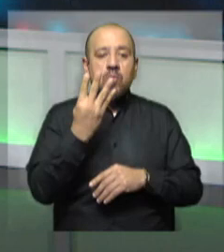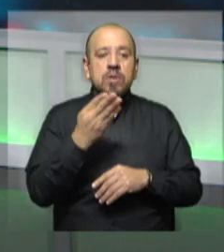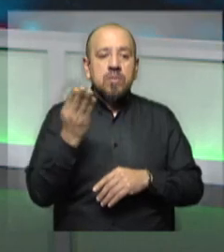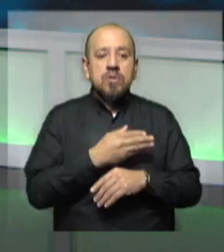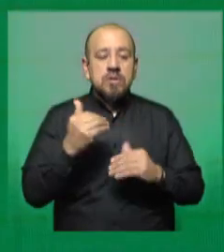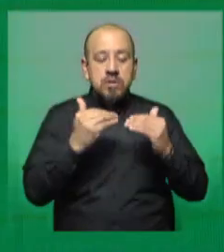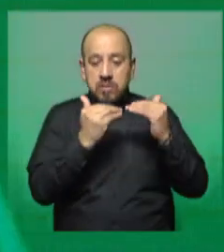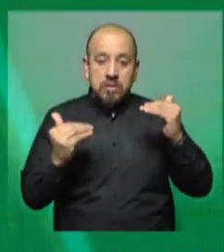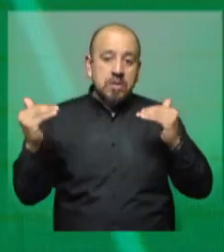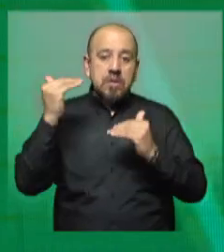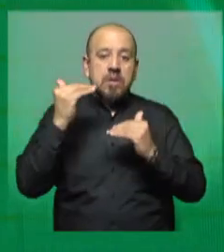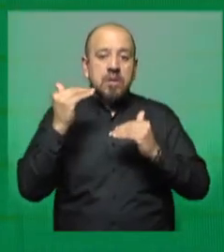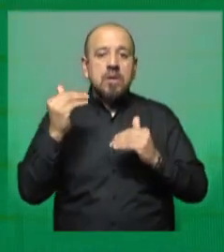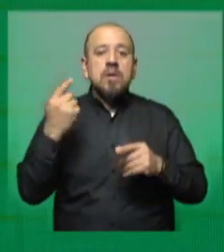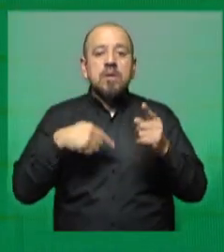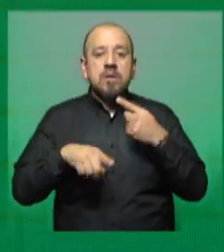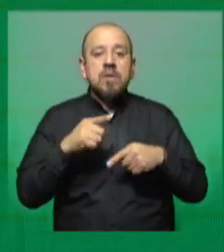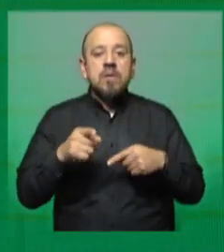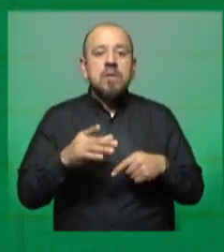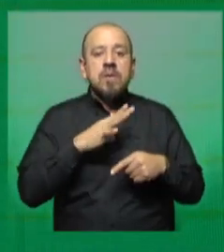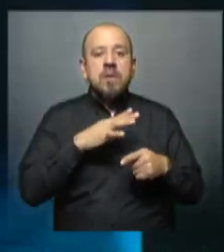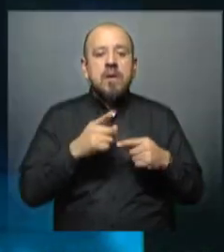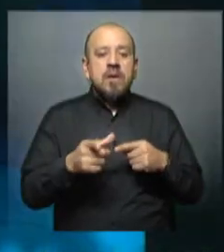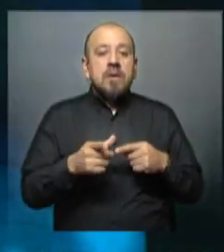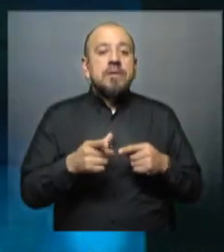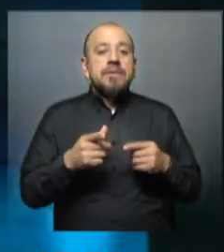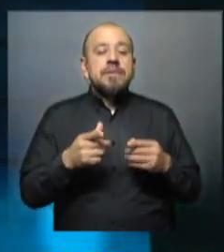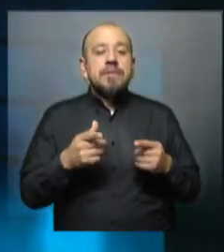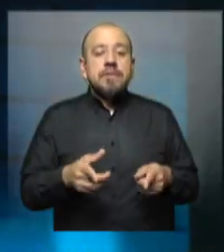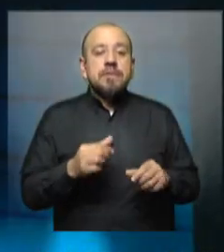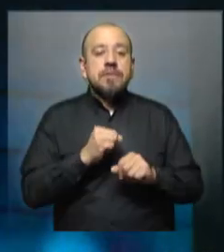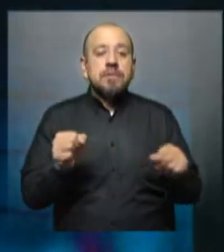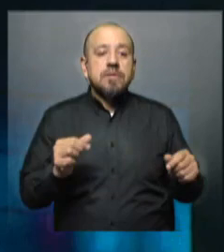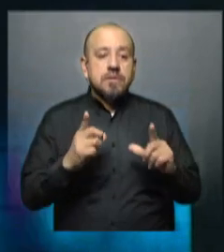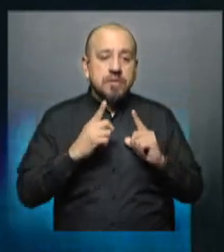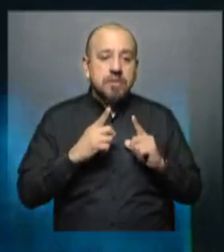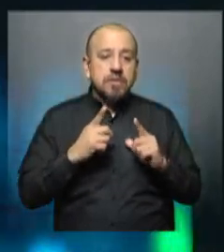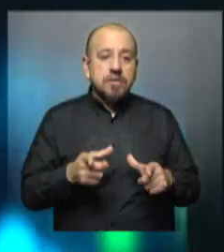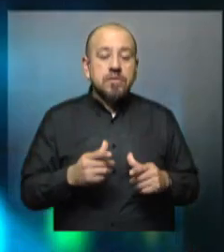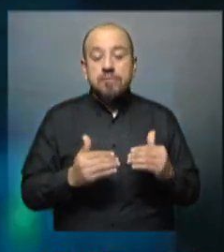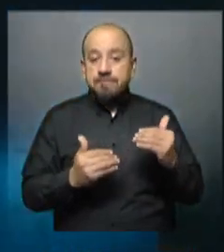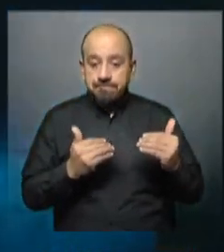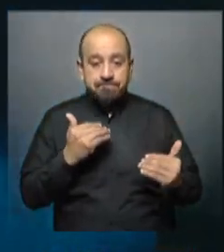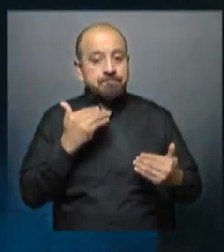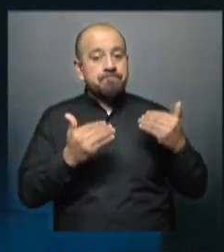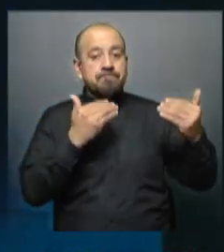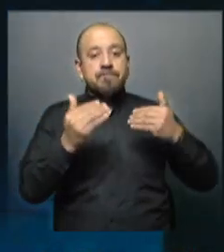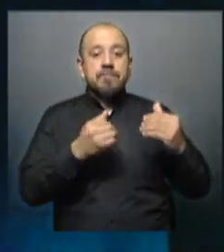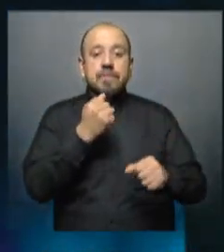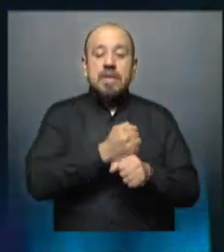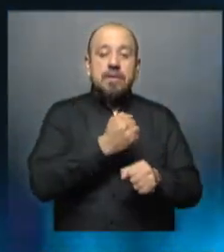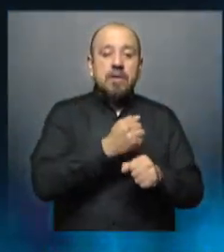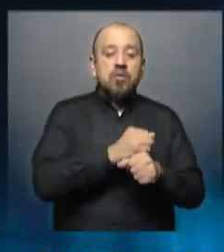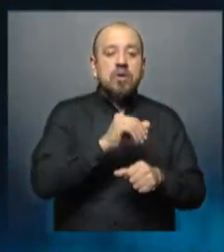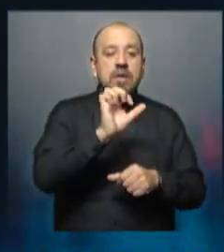por encima O sea que esta perspectiva si tenemos justamente lo que era de alguna manera podía ser esperable dada la evolución del empleo más